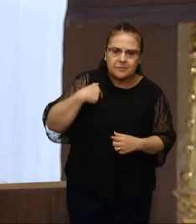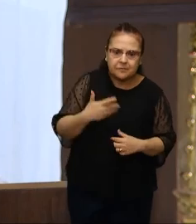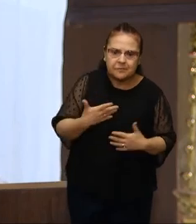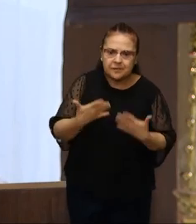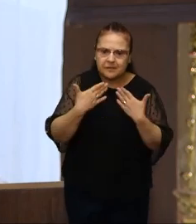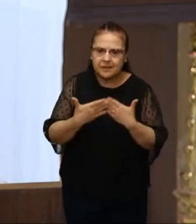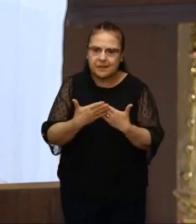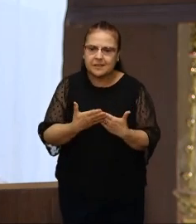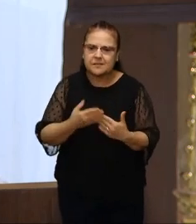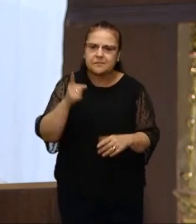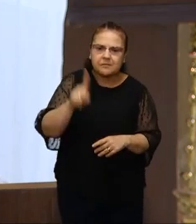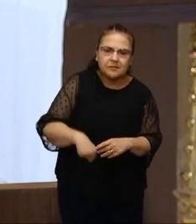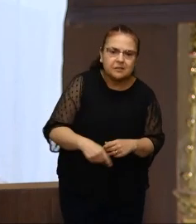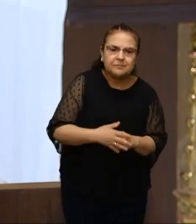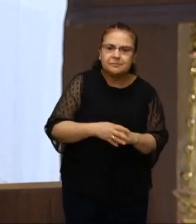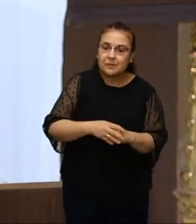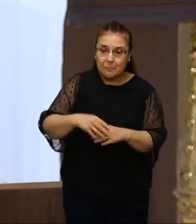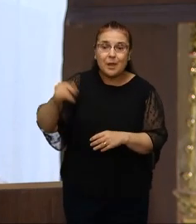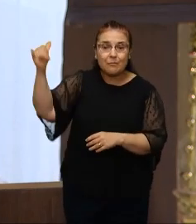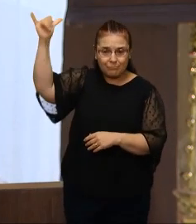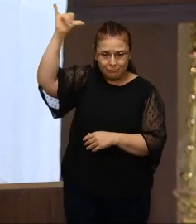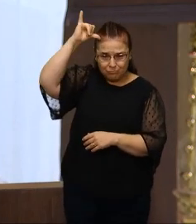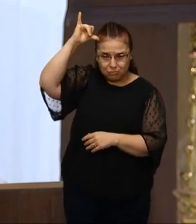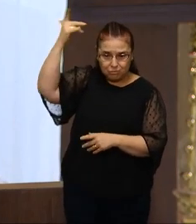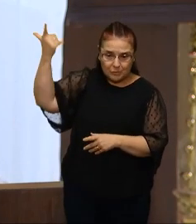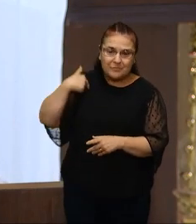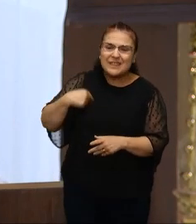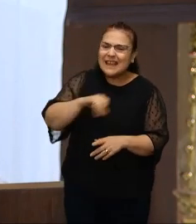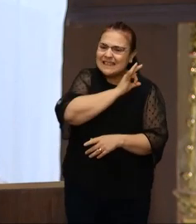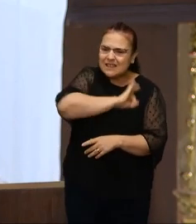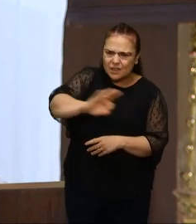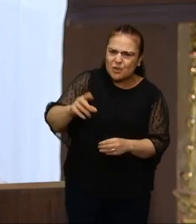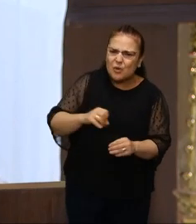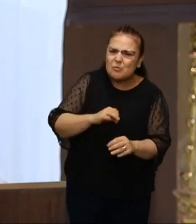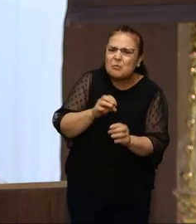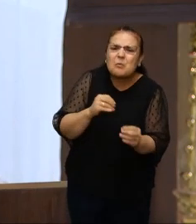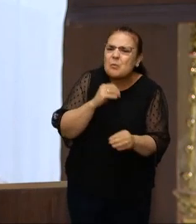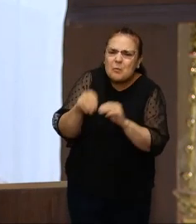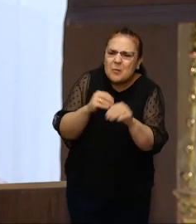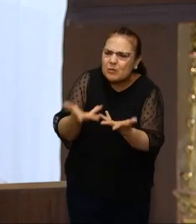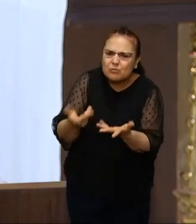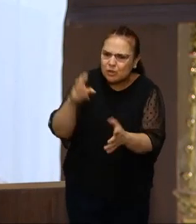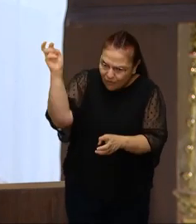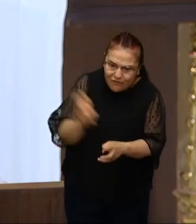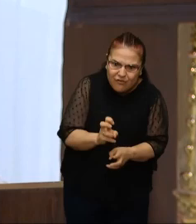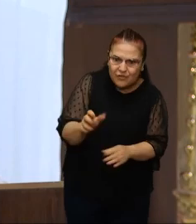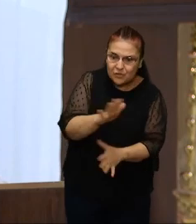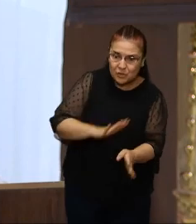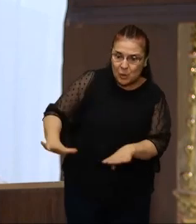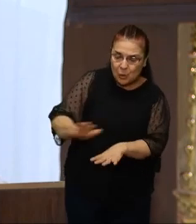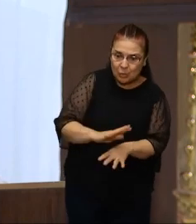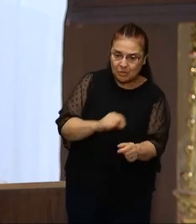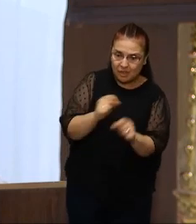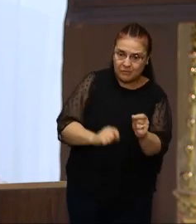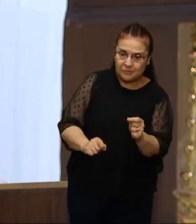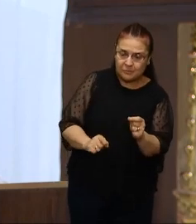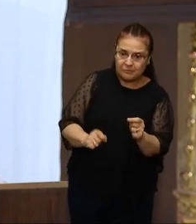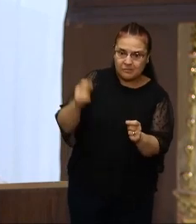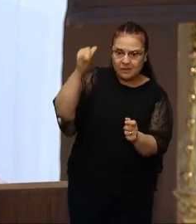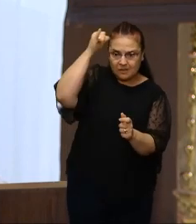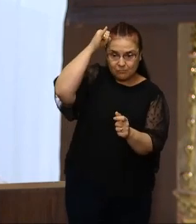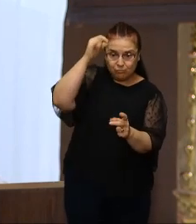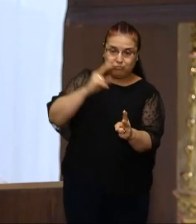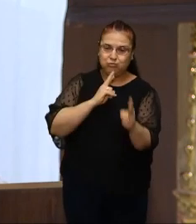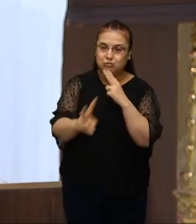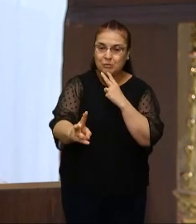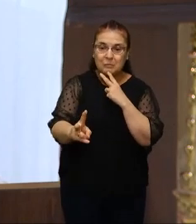apareció también Satán. El Señor preguntó a Satán: ¿de dónde vienes? Satán respondió al Señor: de